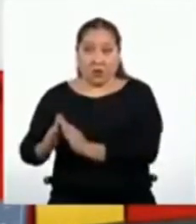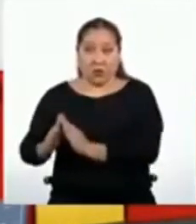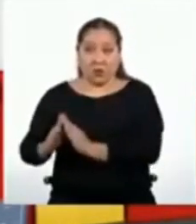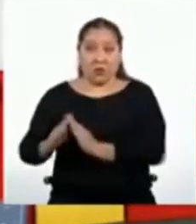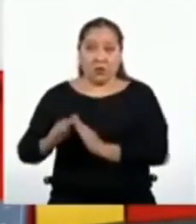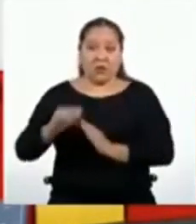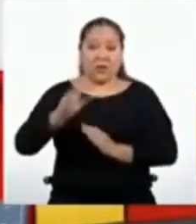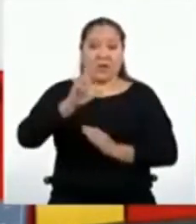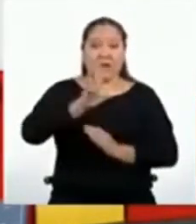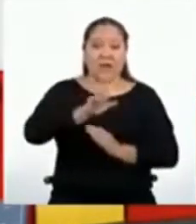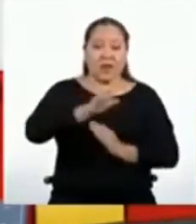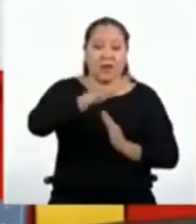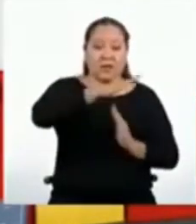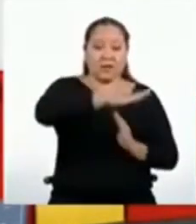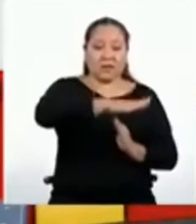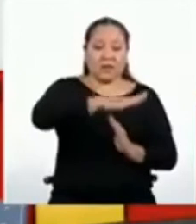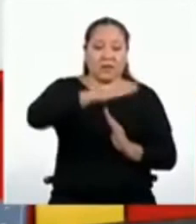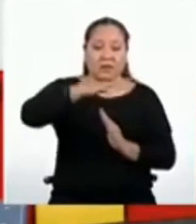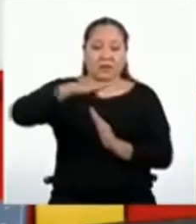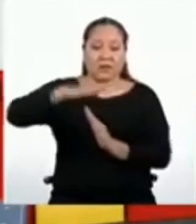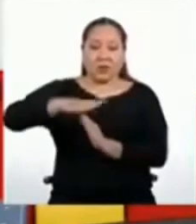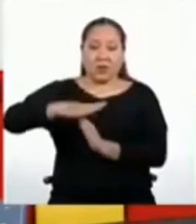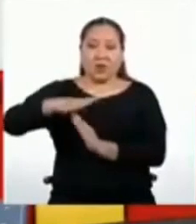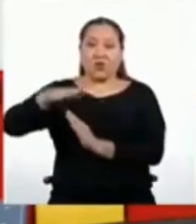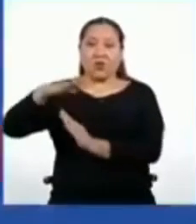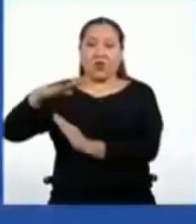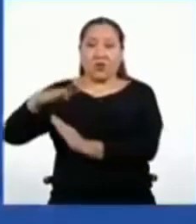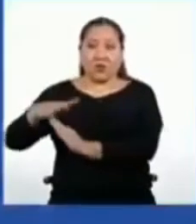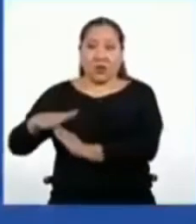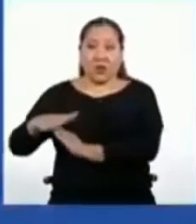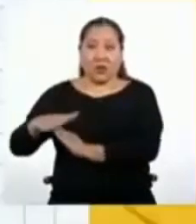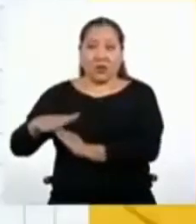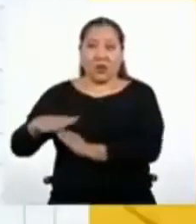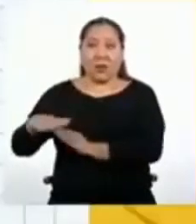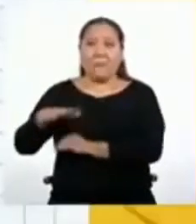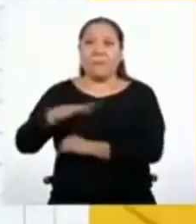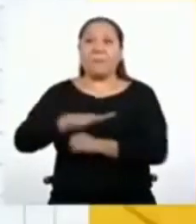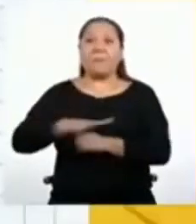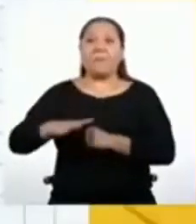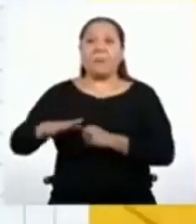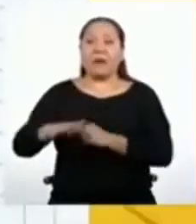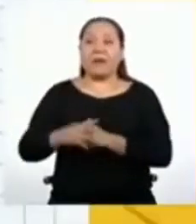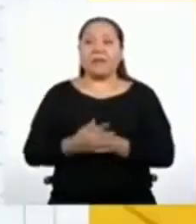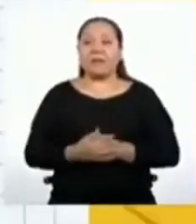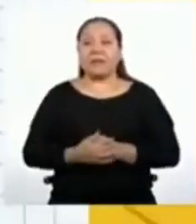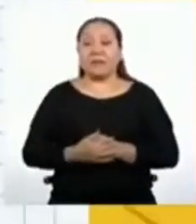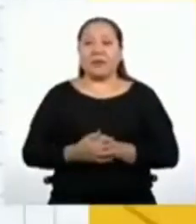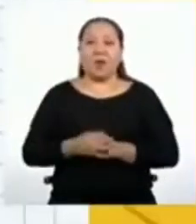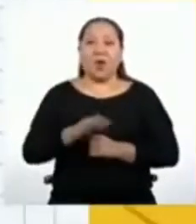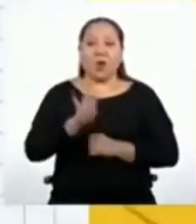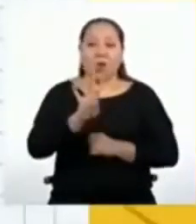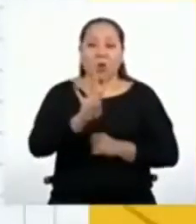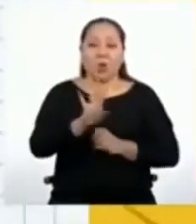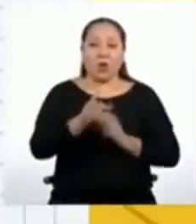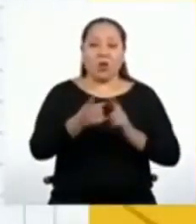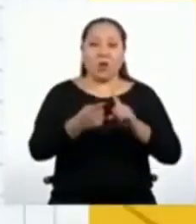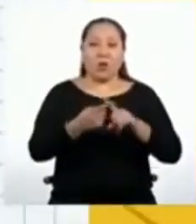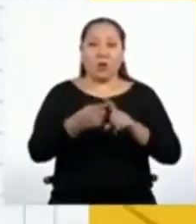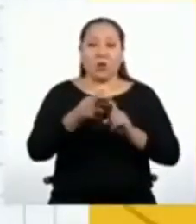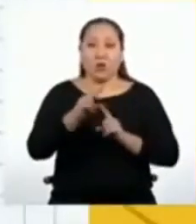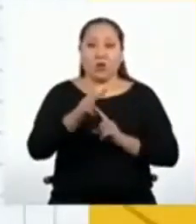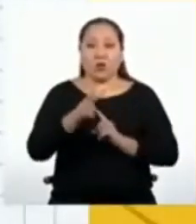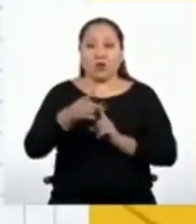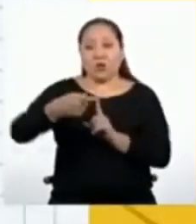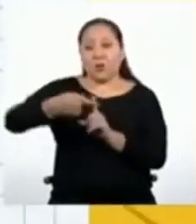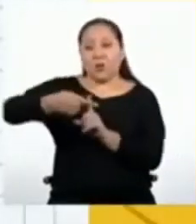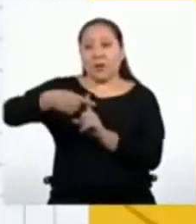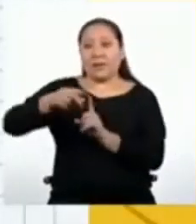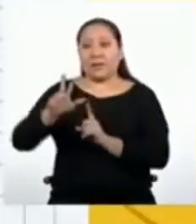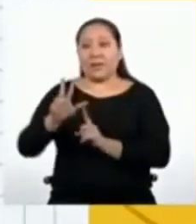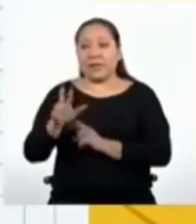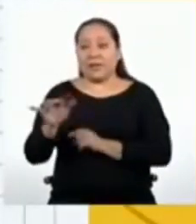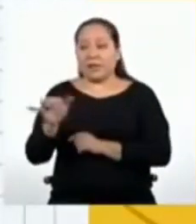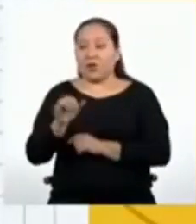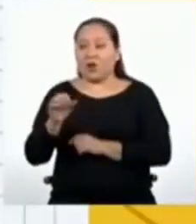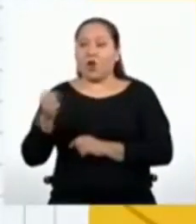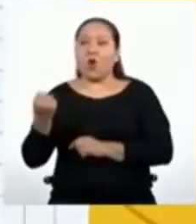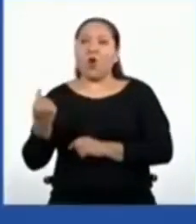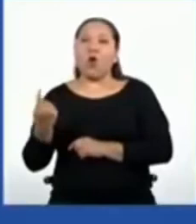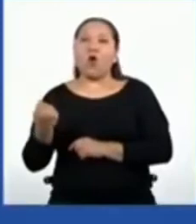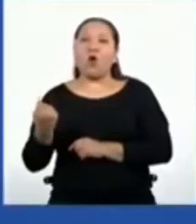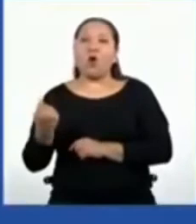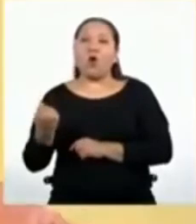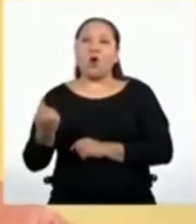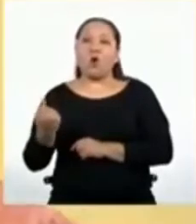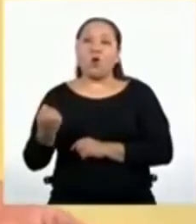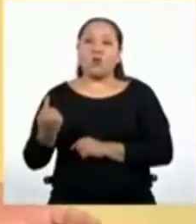3 más que nos sirven de base. Es decir, 4 por 2 más 3 igual 11